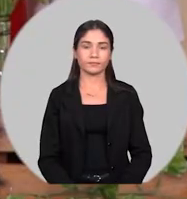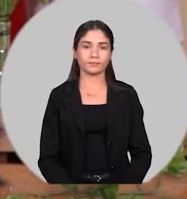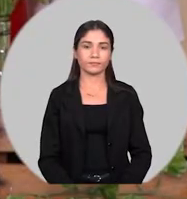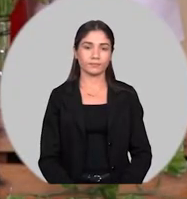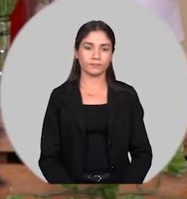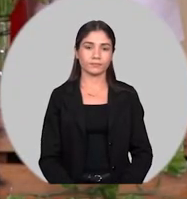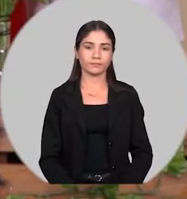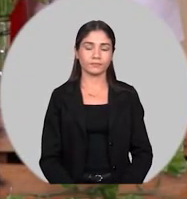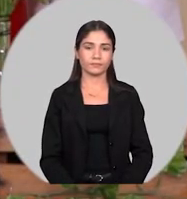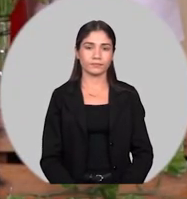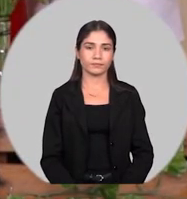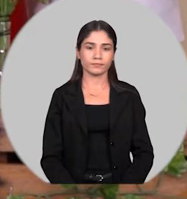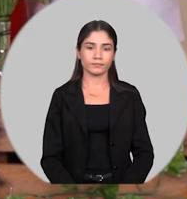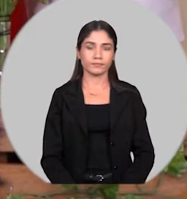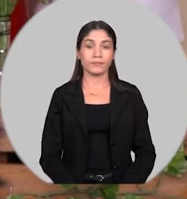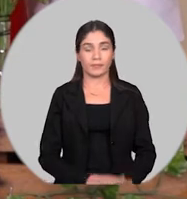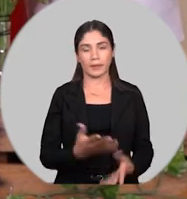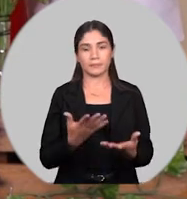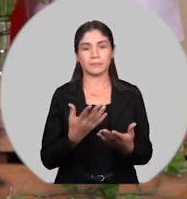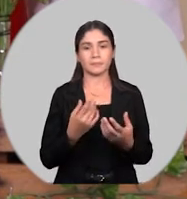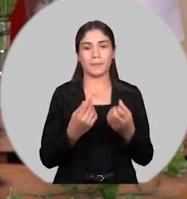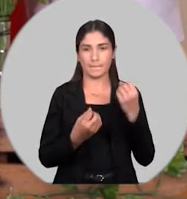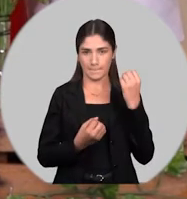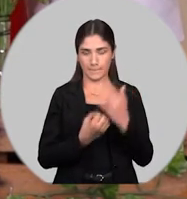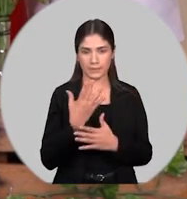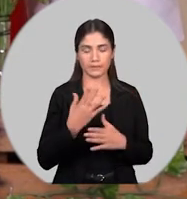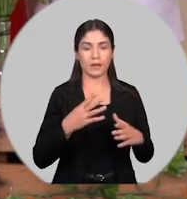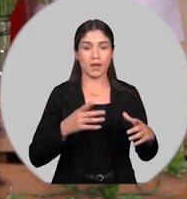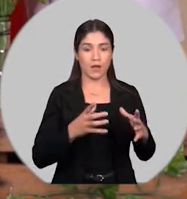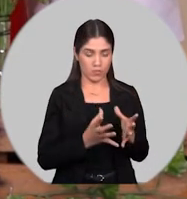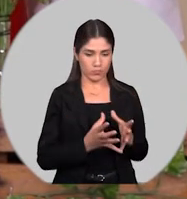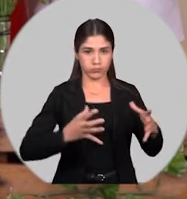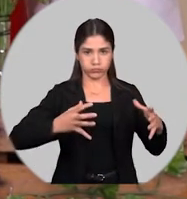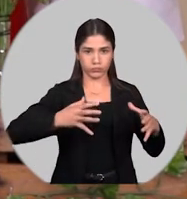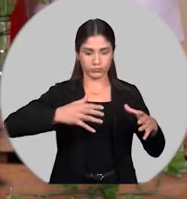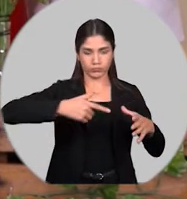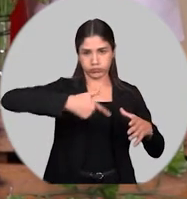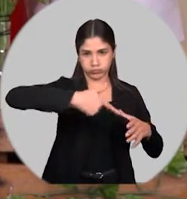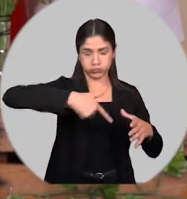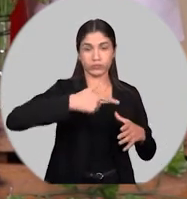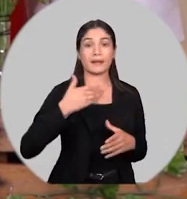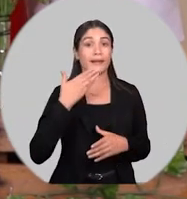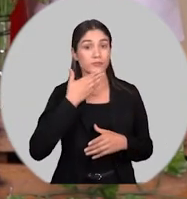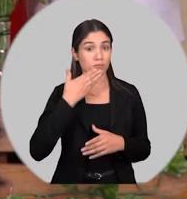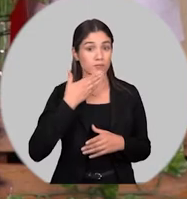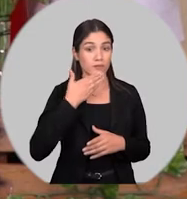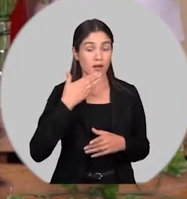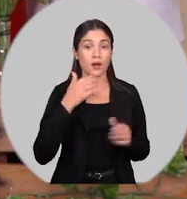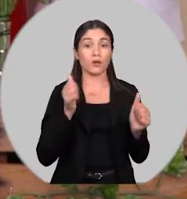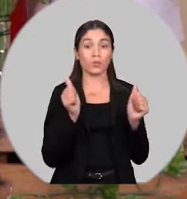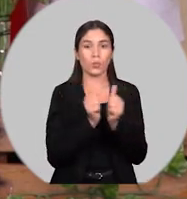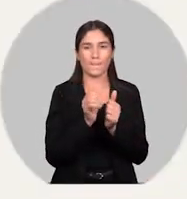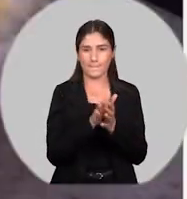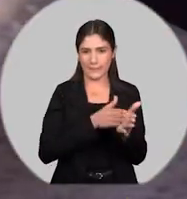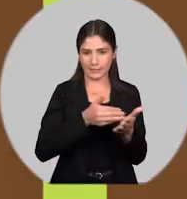primero acá. Y comenzamos batiendo primero azúcar con